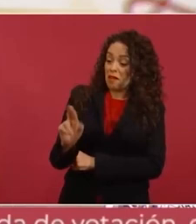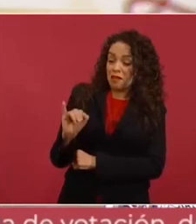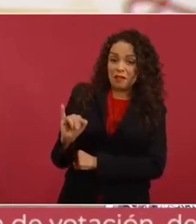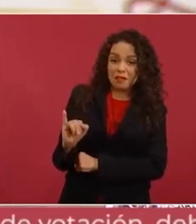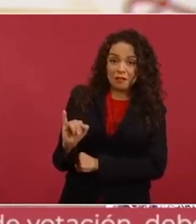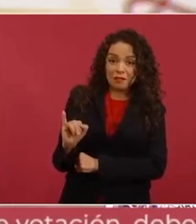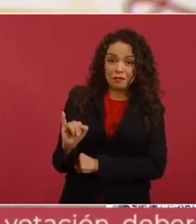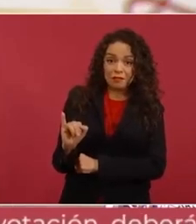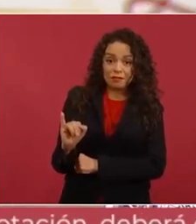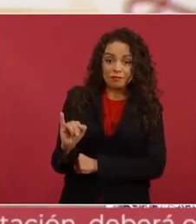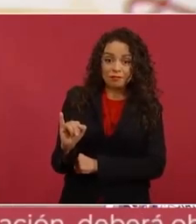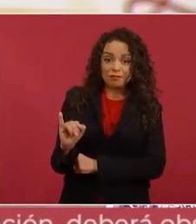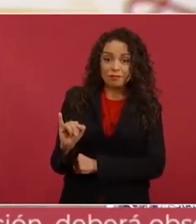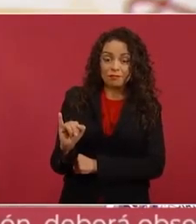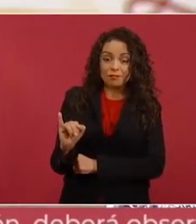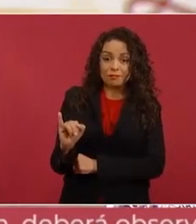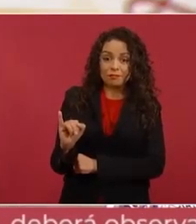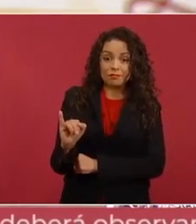va a actuar